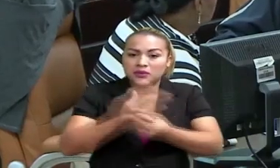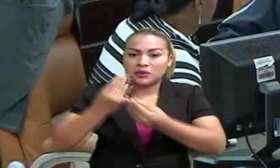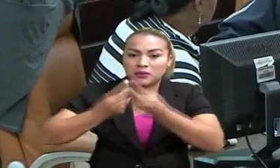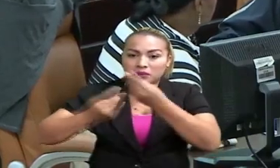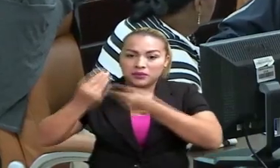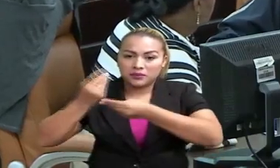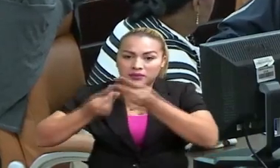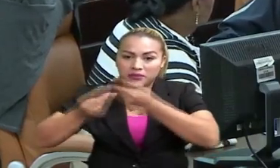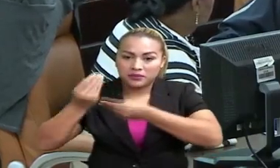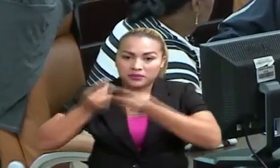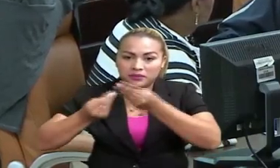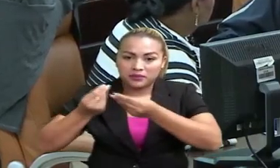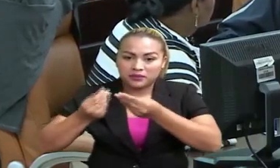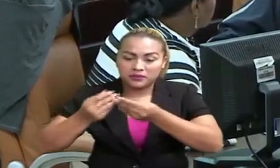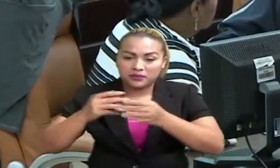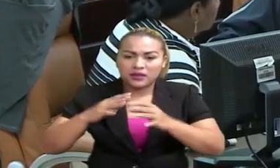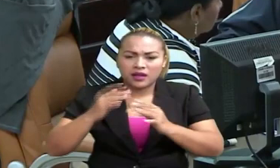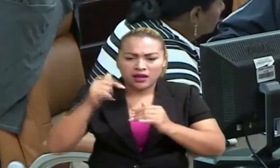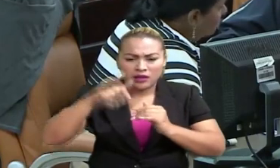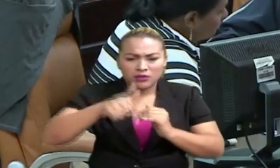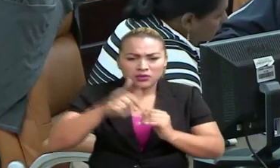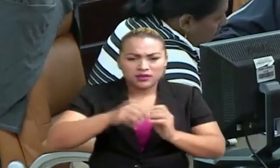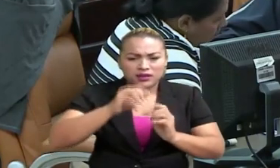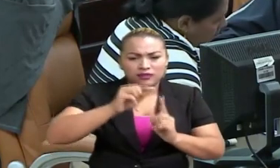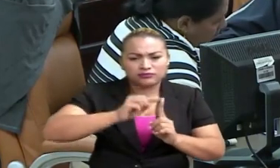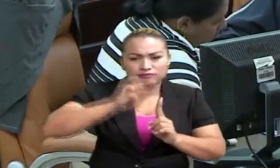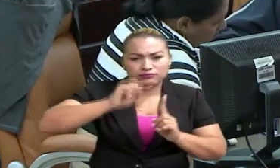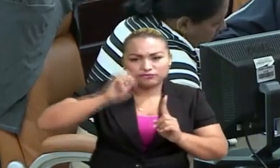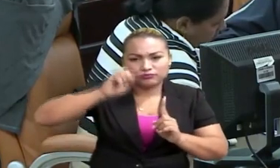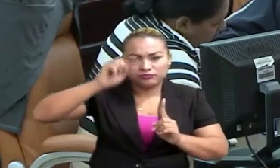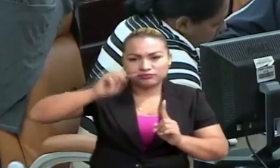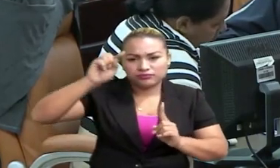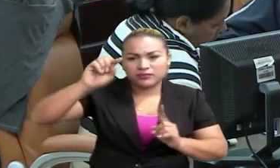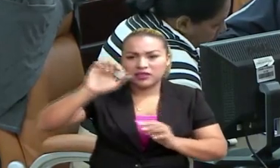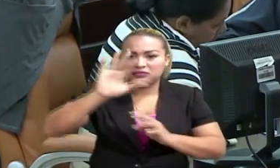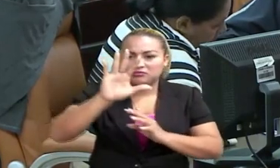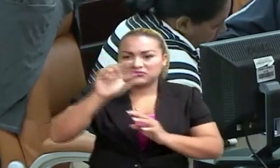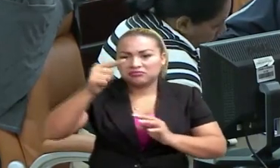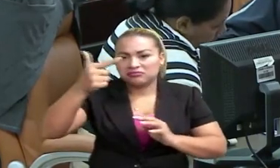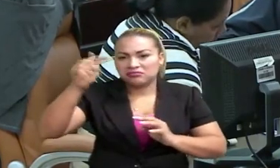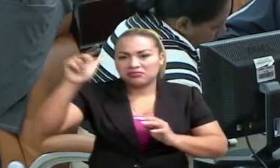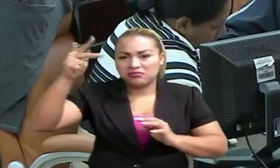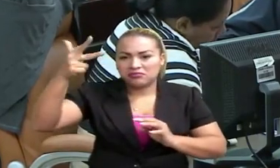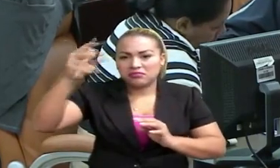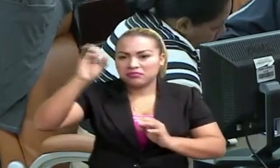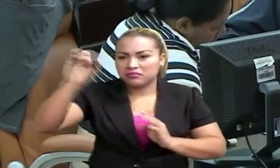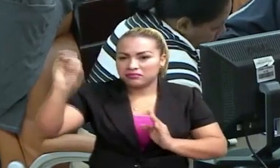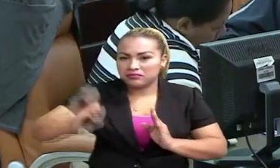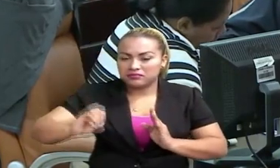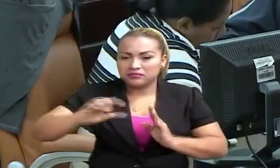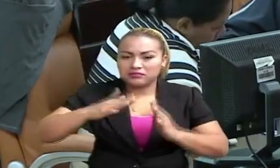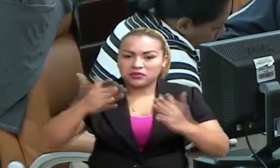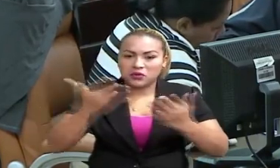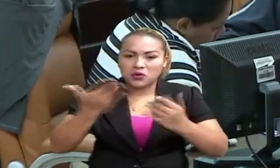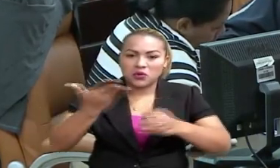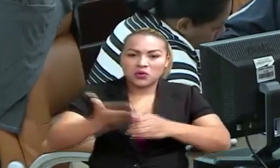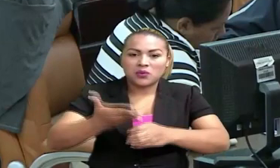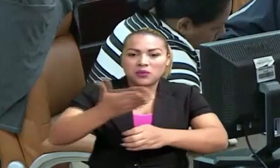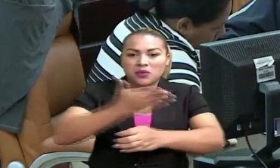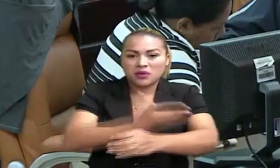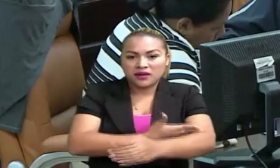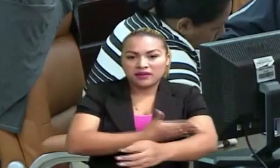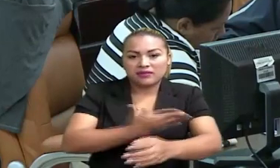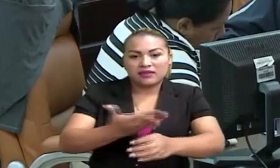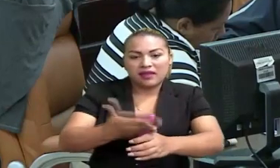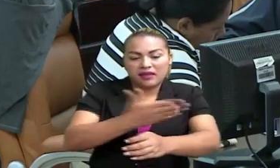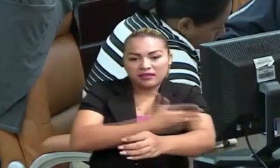economía está creciendo 5, 6, 7 u 8% como lo teníamos hasta